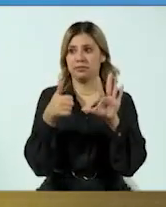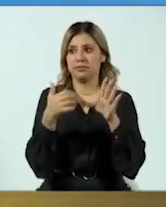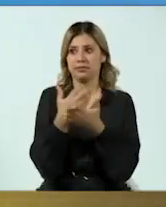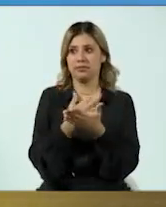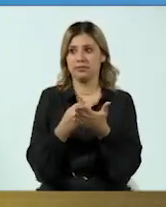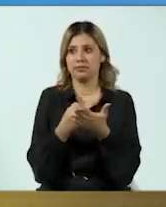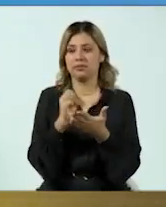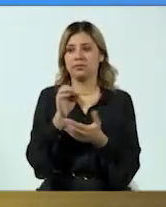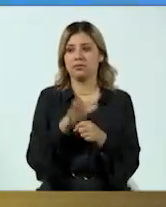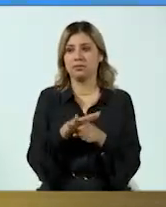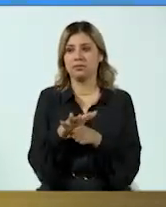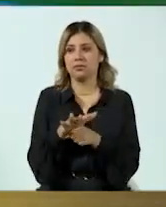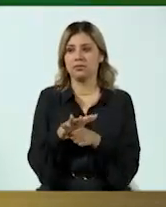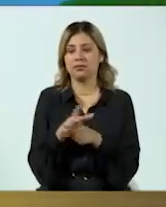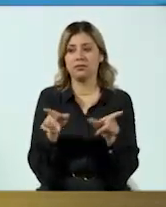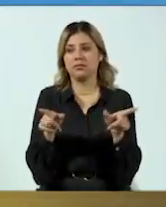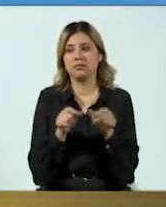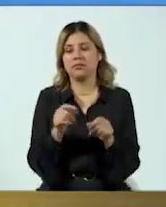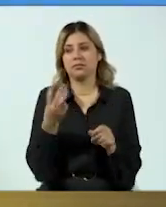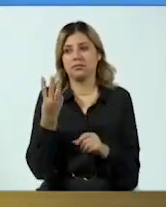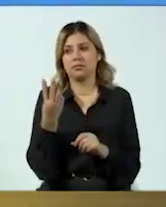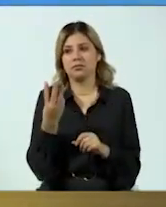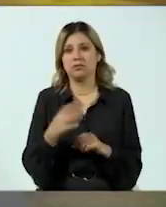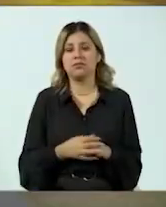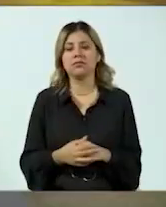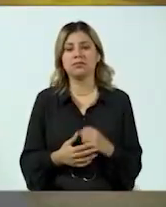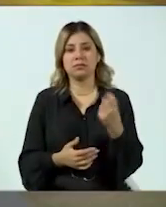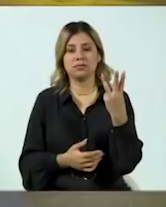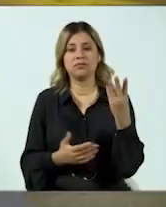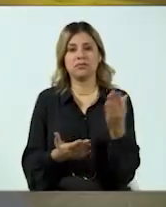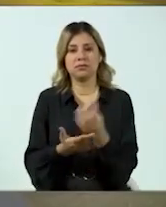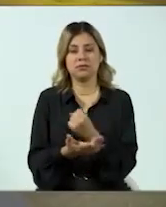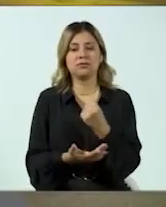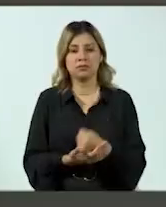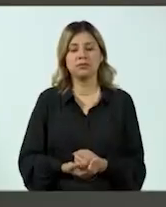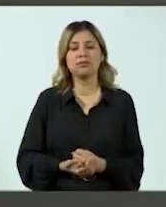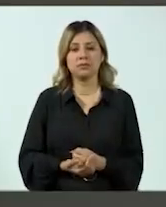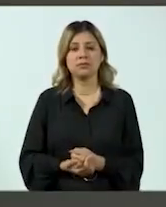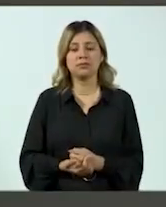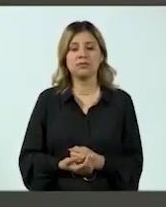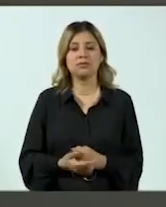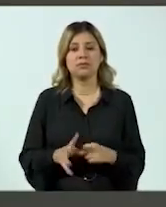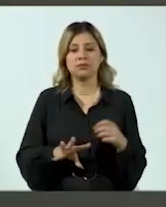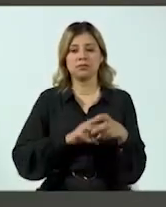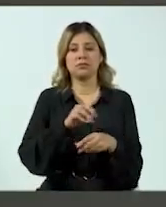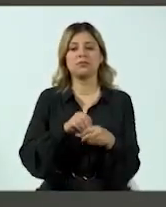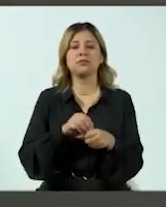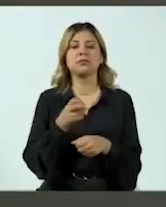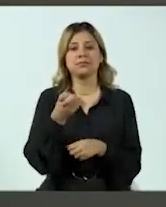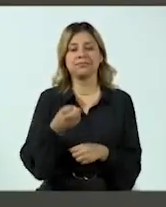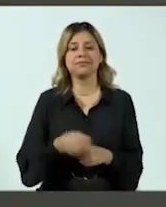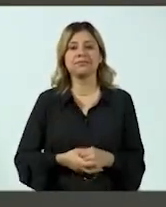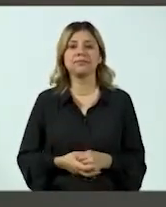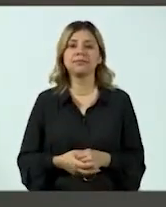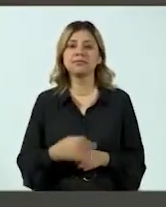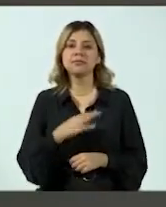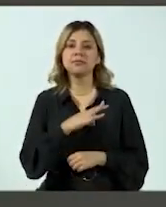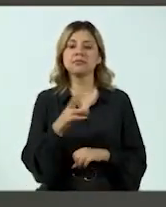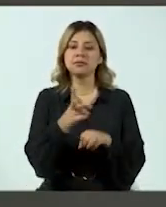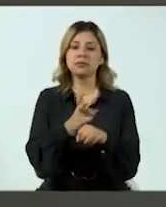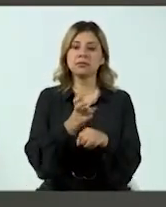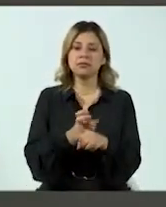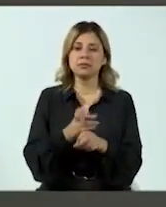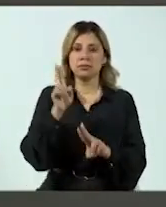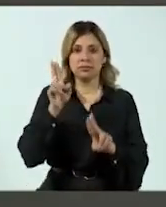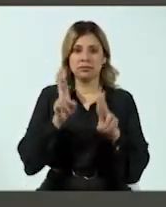o eh son nada más tres en son tres ganadores de manera general Así es Y pues los invitamos a